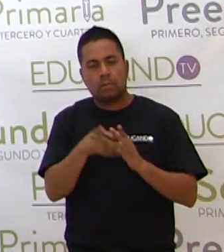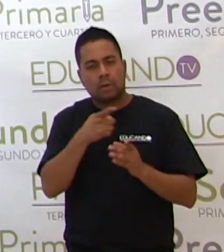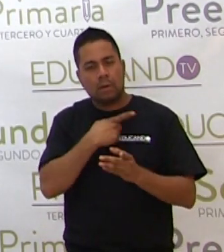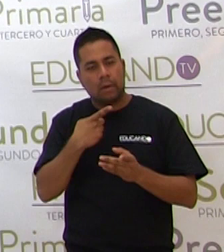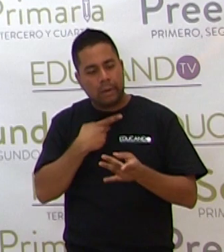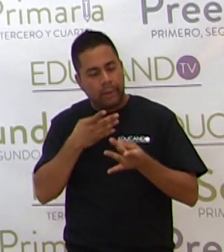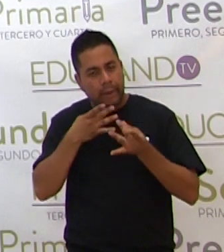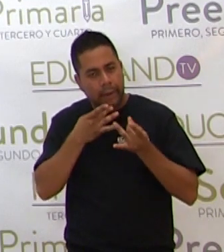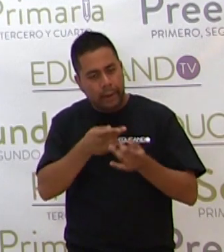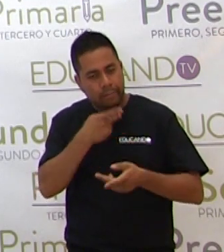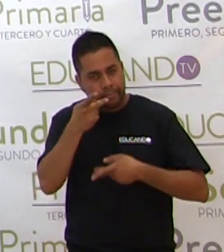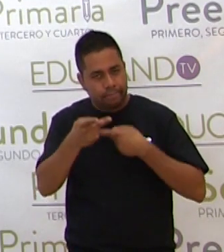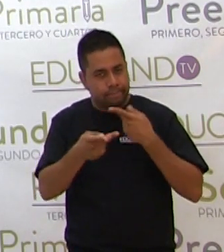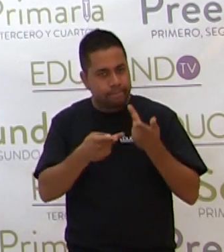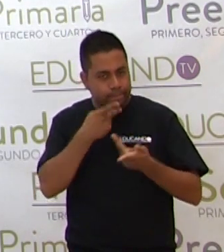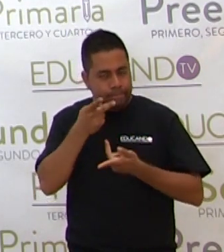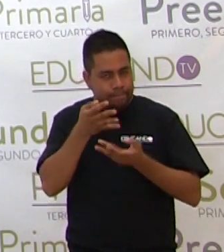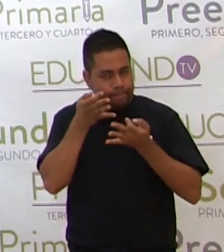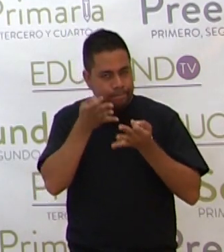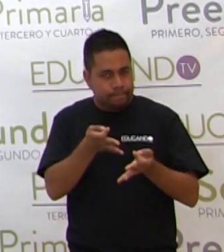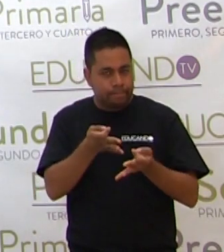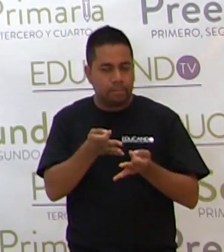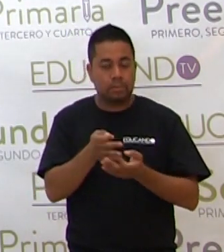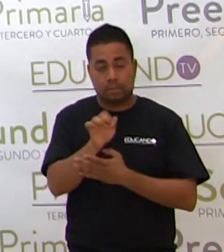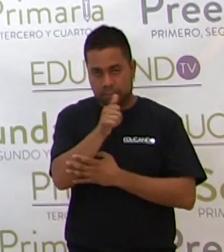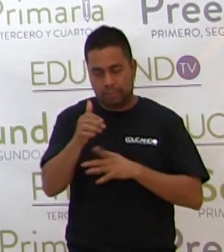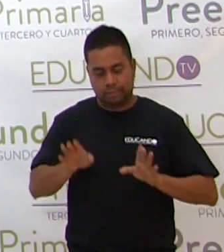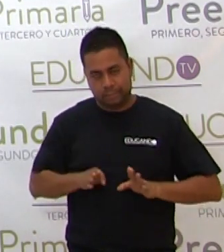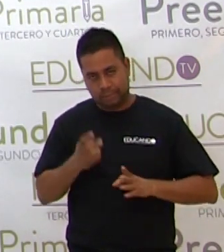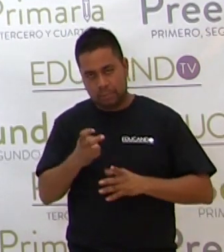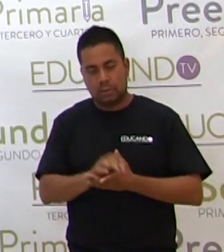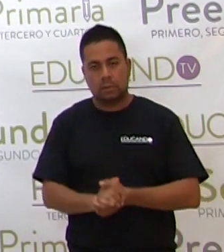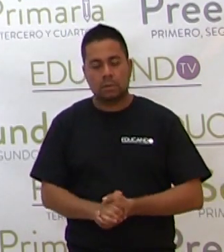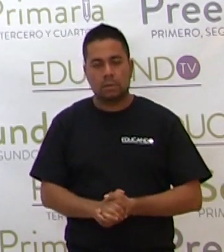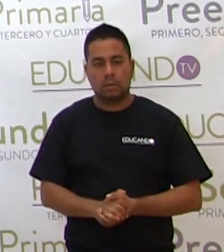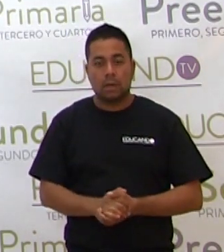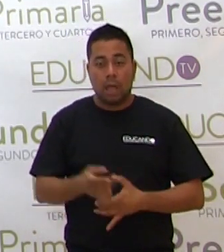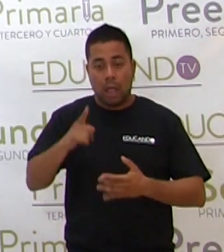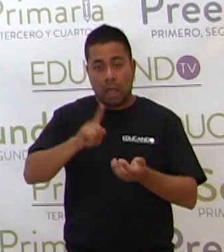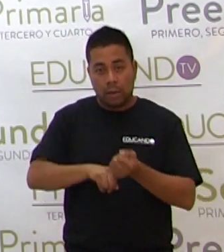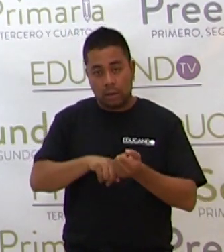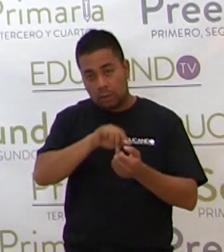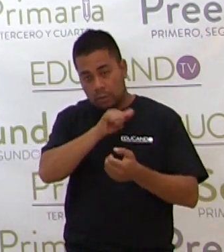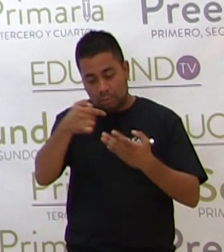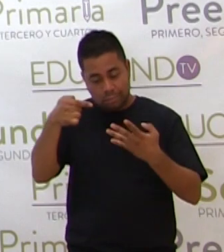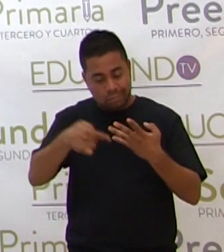esa sería otra característica el lenguaje radiofónico